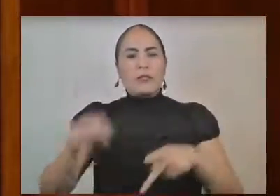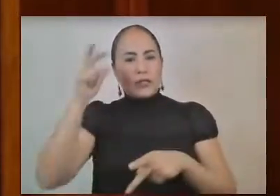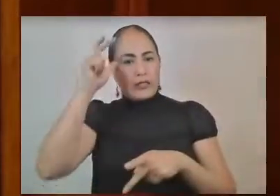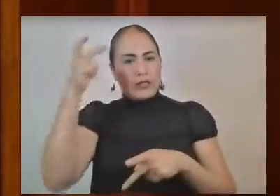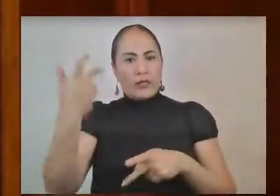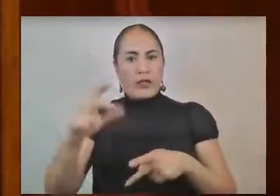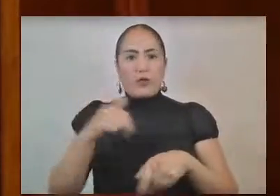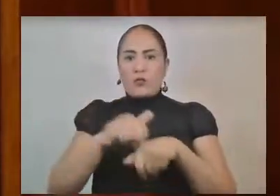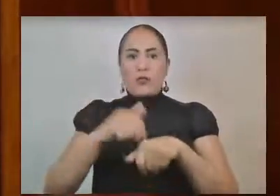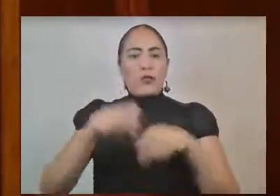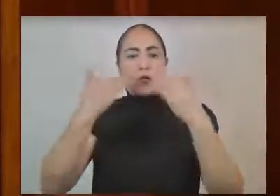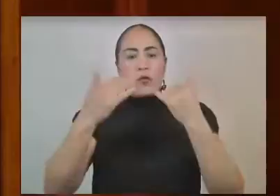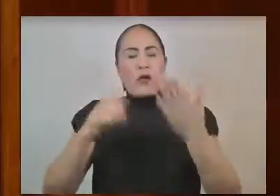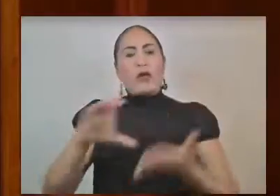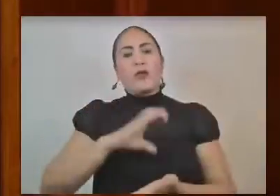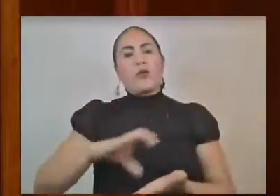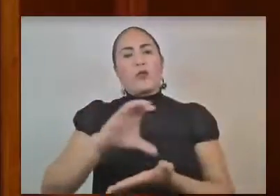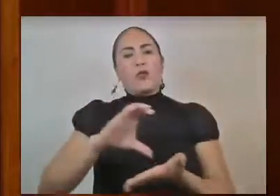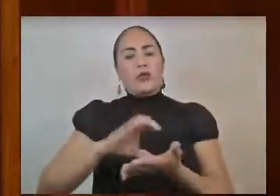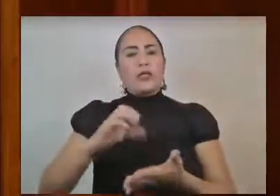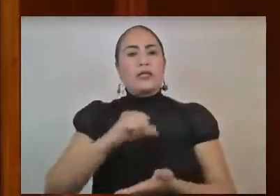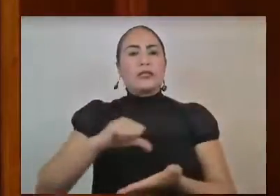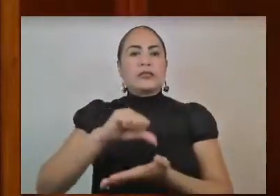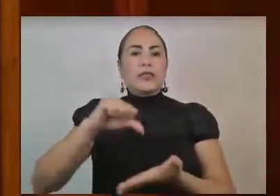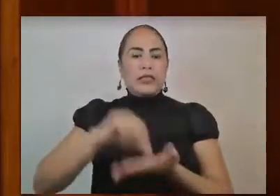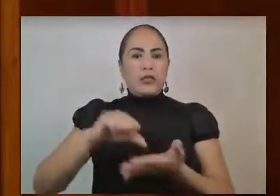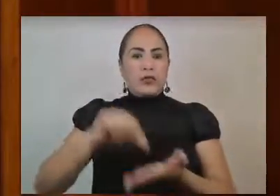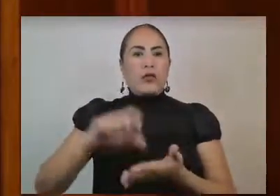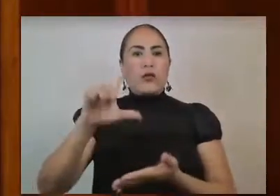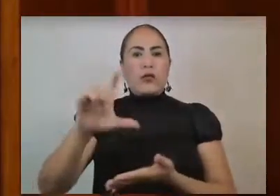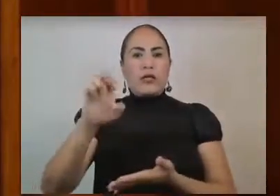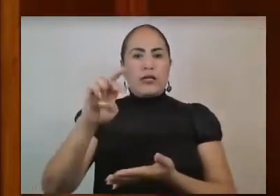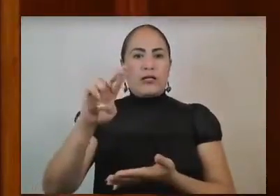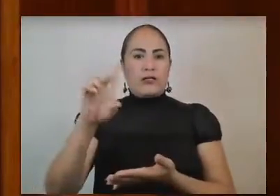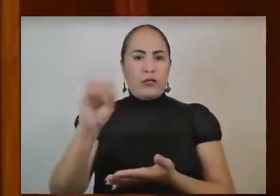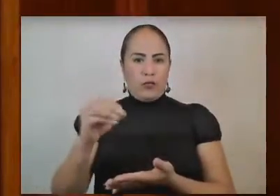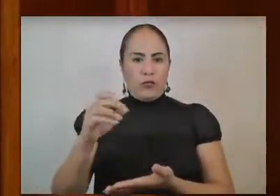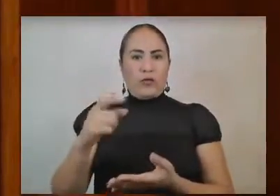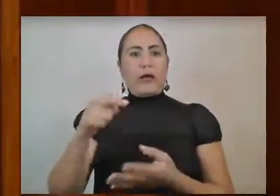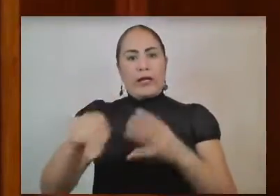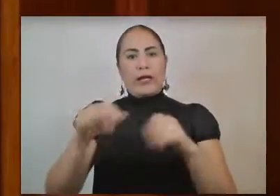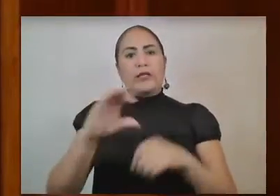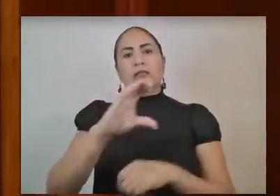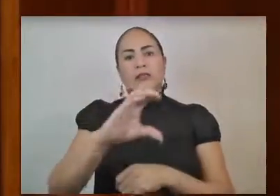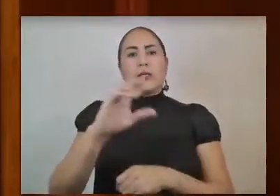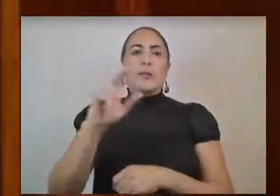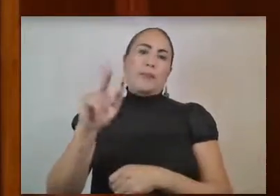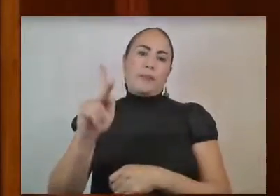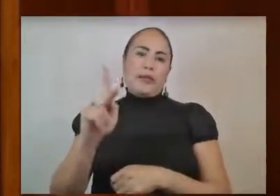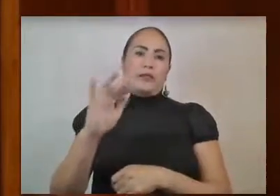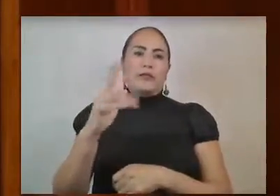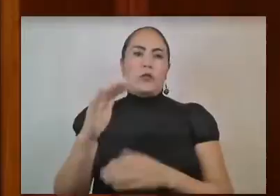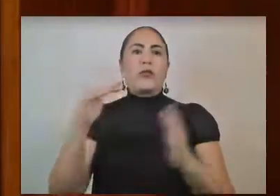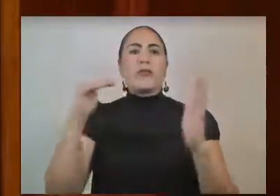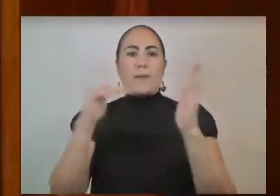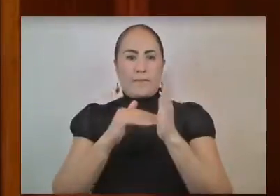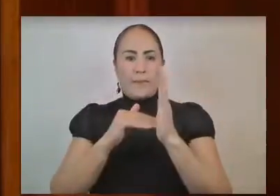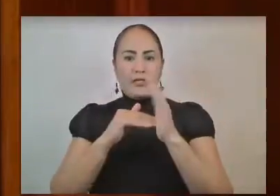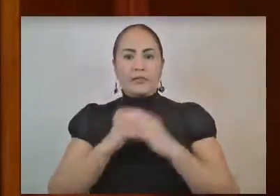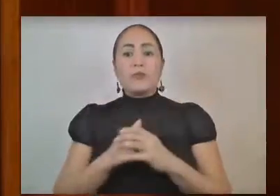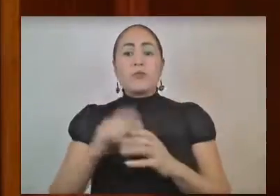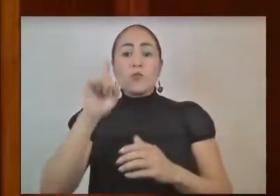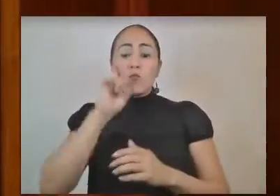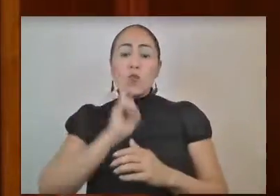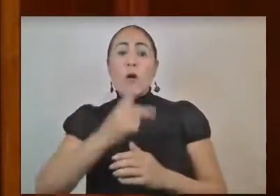Colonia Centro, Toluca del Lerdo, Estado de México, con código postal 50,000. Las y los